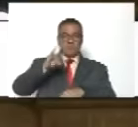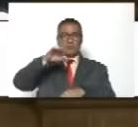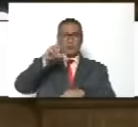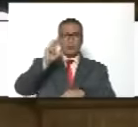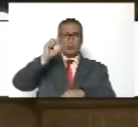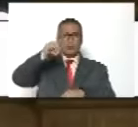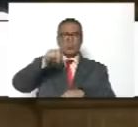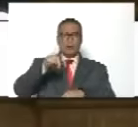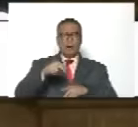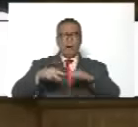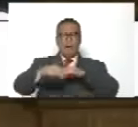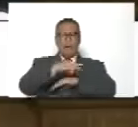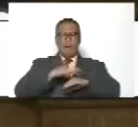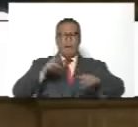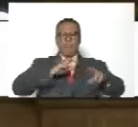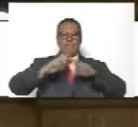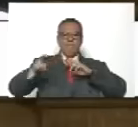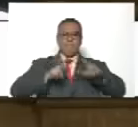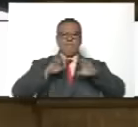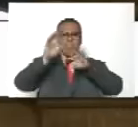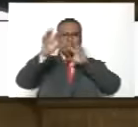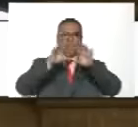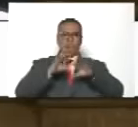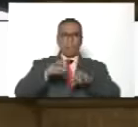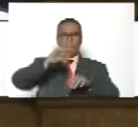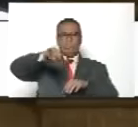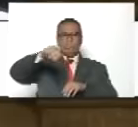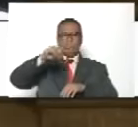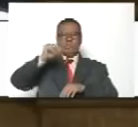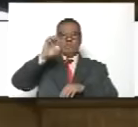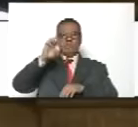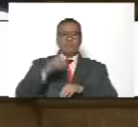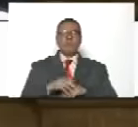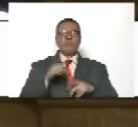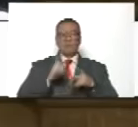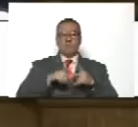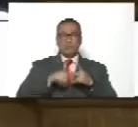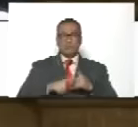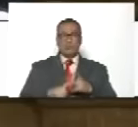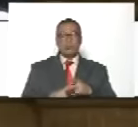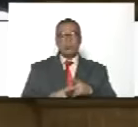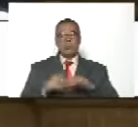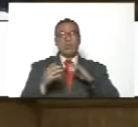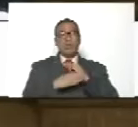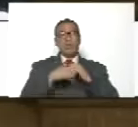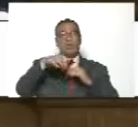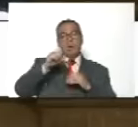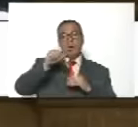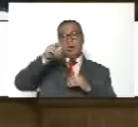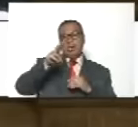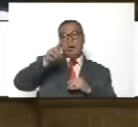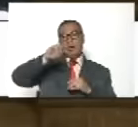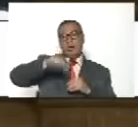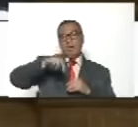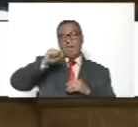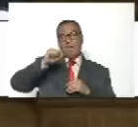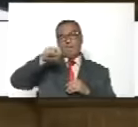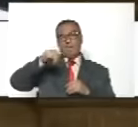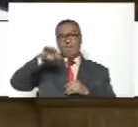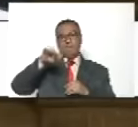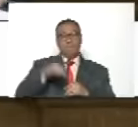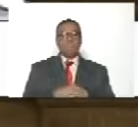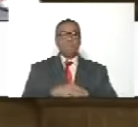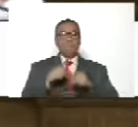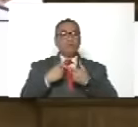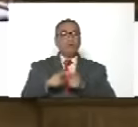Raisi, el ministro de Relaciones Exteriores, Hossein Amir, el imán de la mezquita de Tabriz, Mohammed Ali,